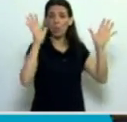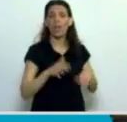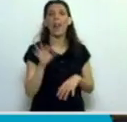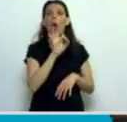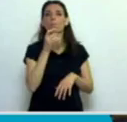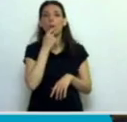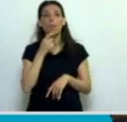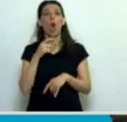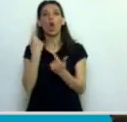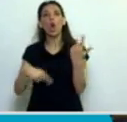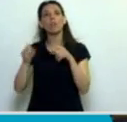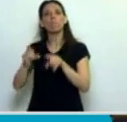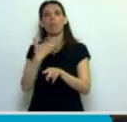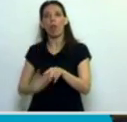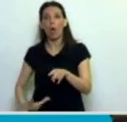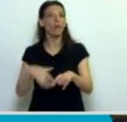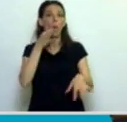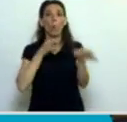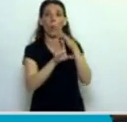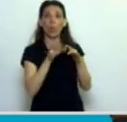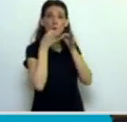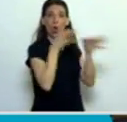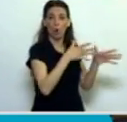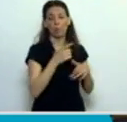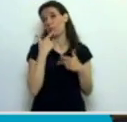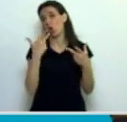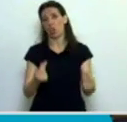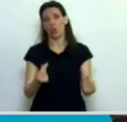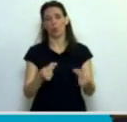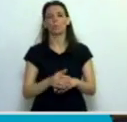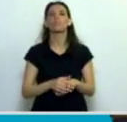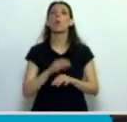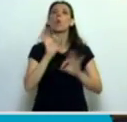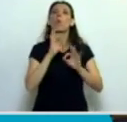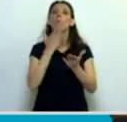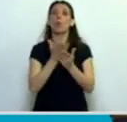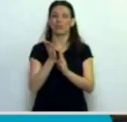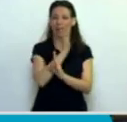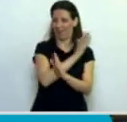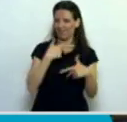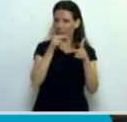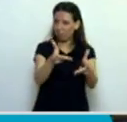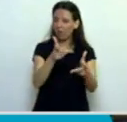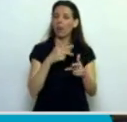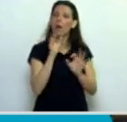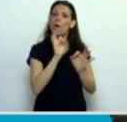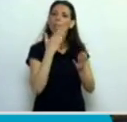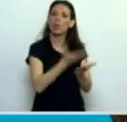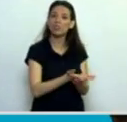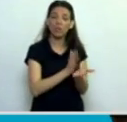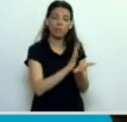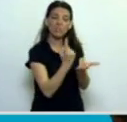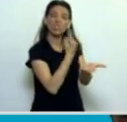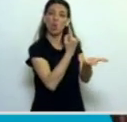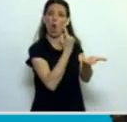el patrimonio público. Como decía al inicio, este proyecto no puede ser considerado de forma